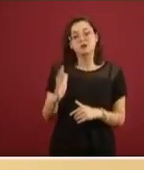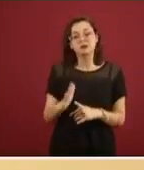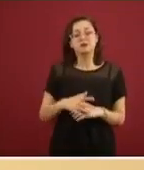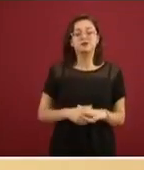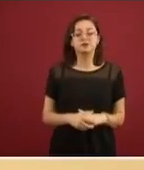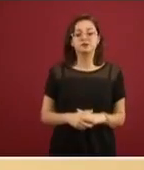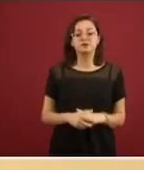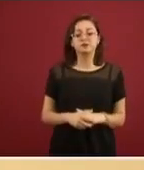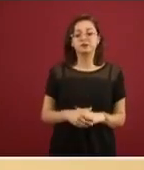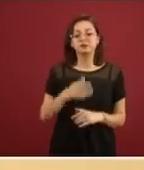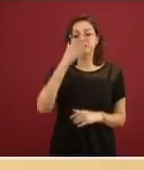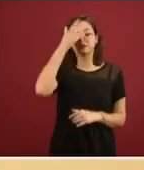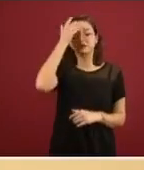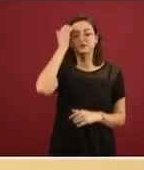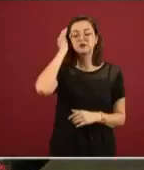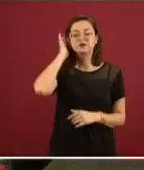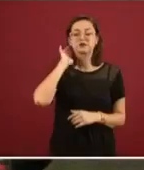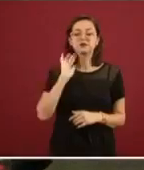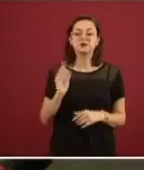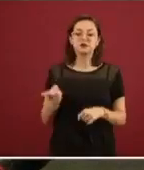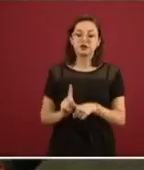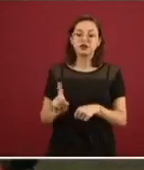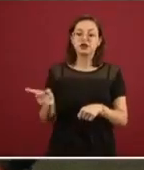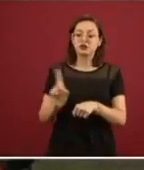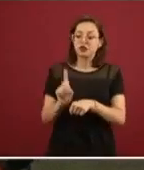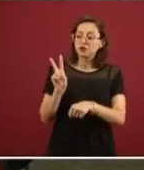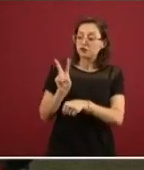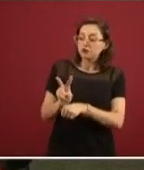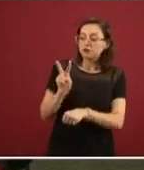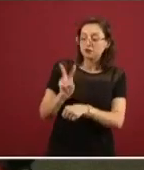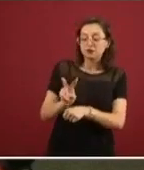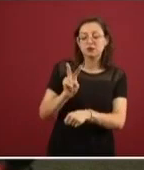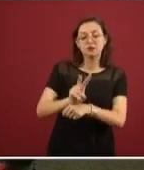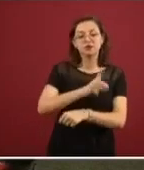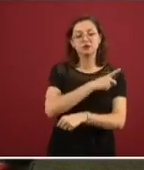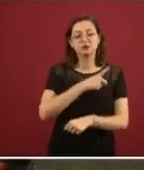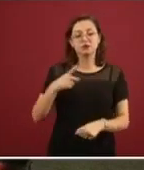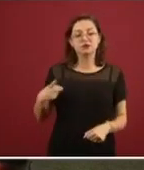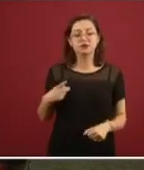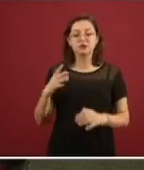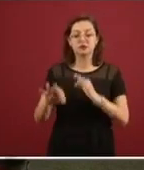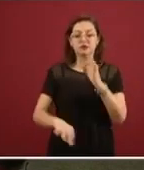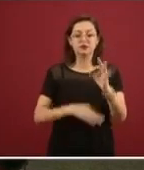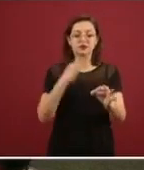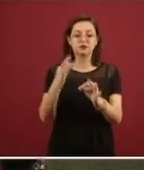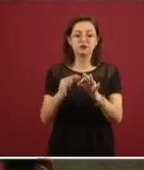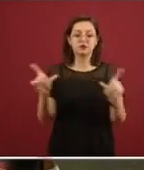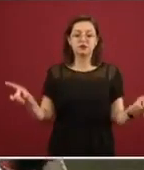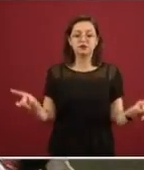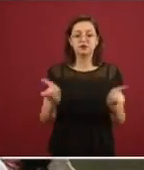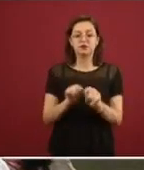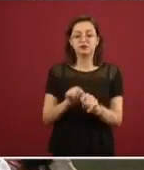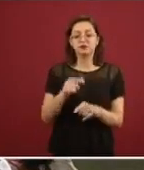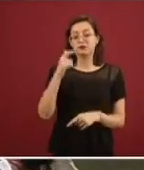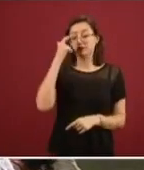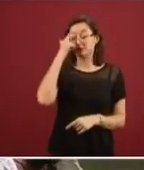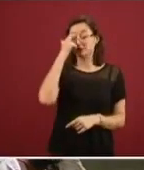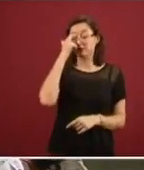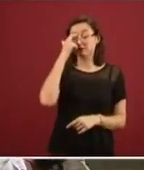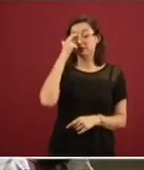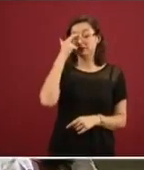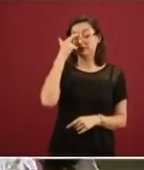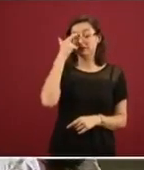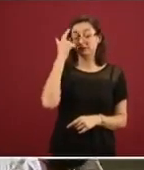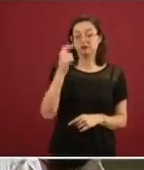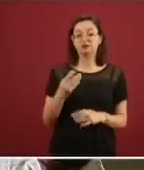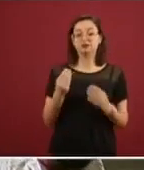días anteriores. Esto es un proceso del día a día, poder estar dando este seguimiento. Sería el panorama para esta noche. Muchas gracias,